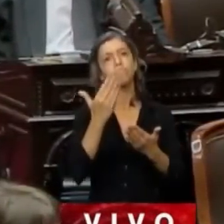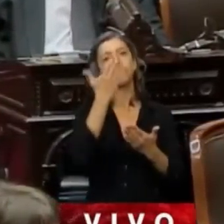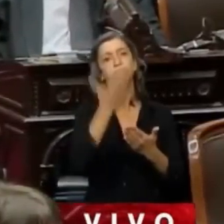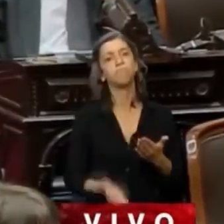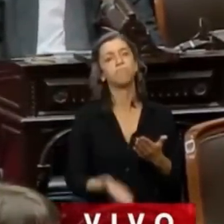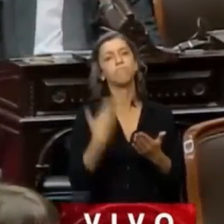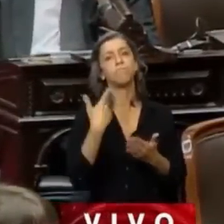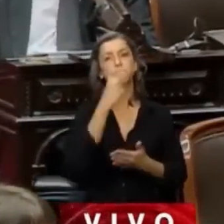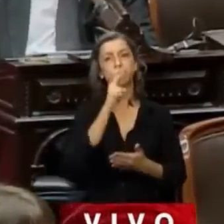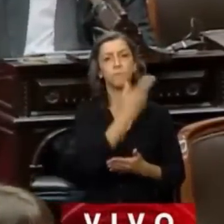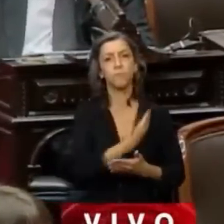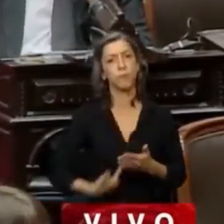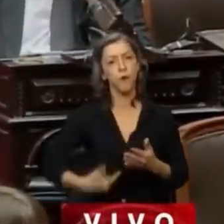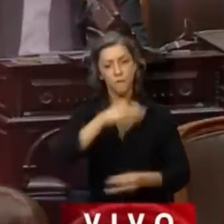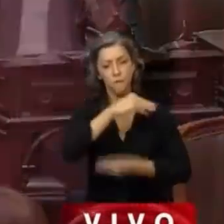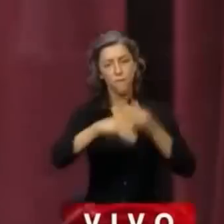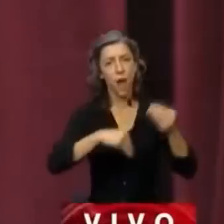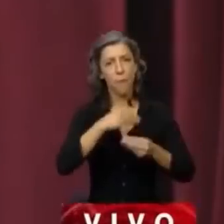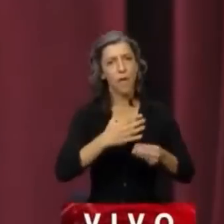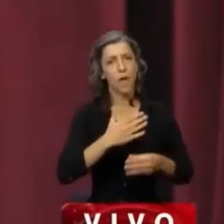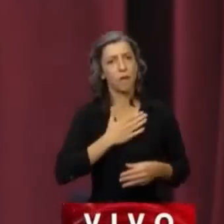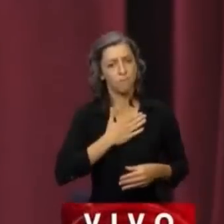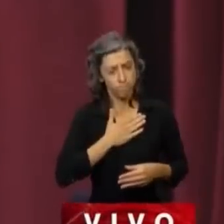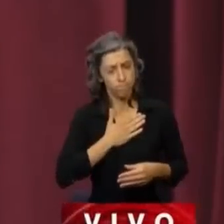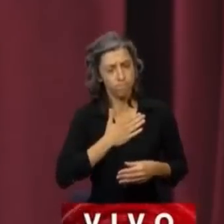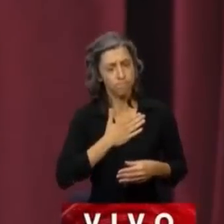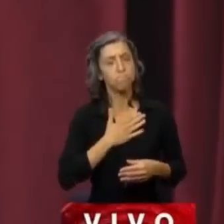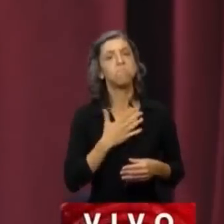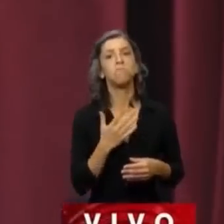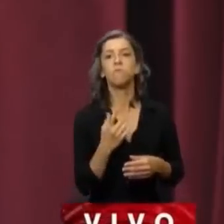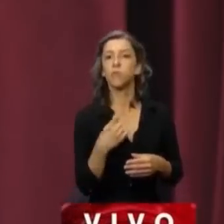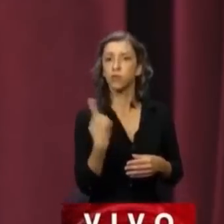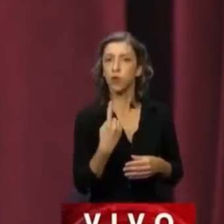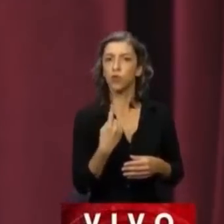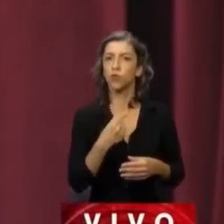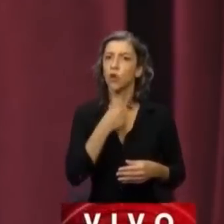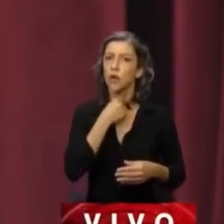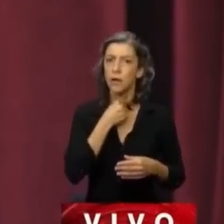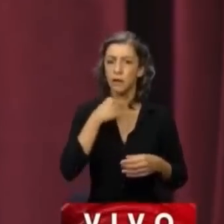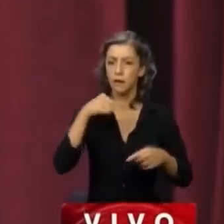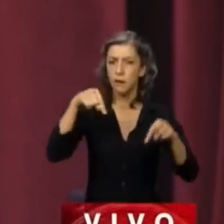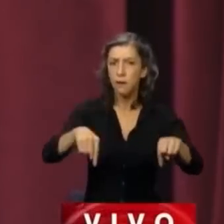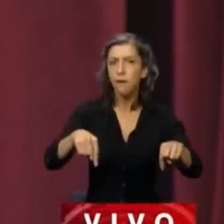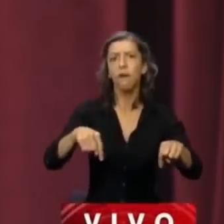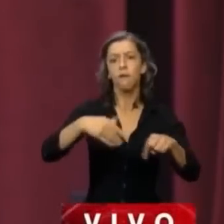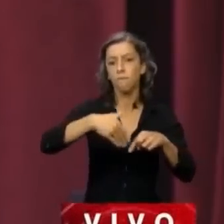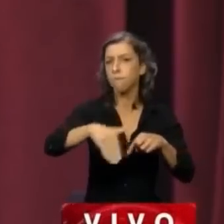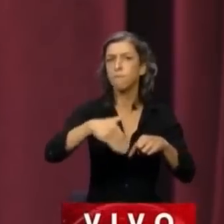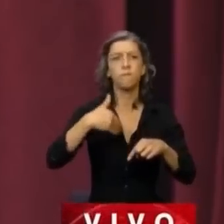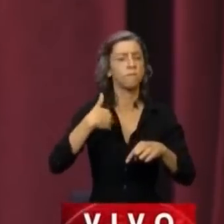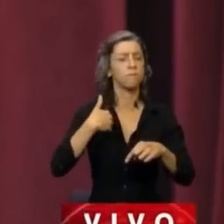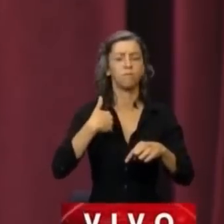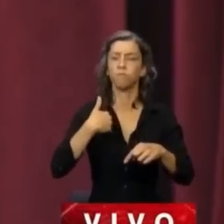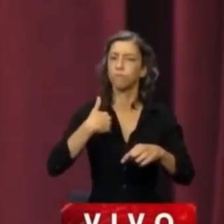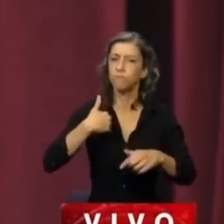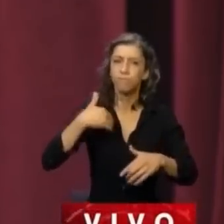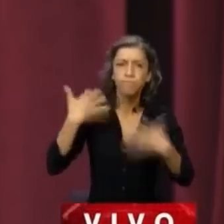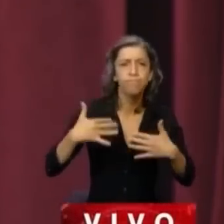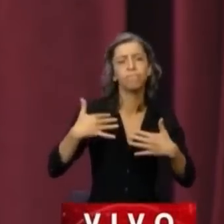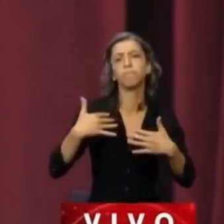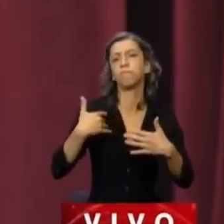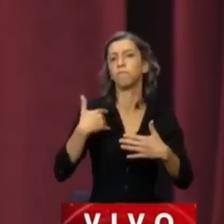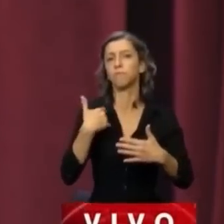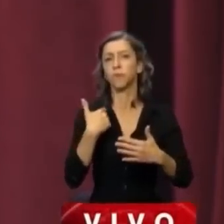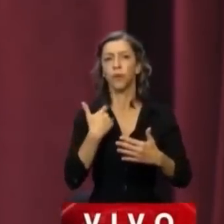familia. Exigimos el pronto y completo esclarecimiento y condena a los responsables de este